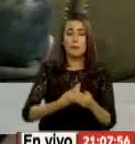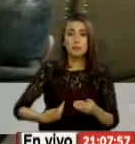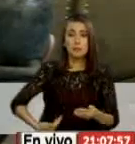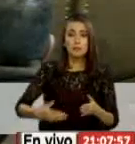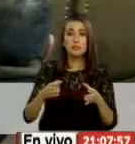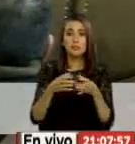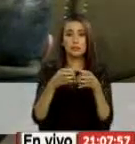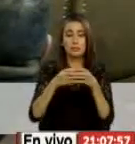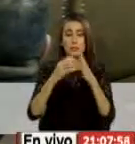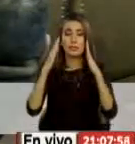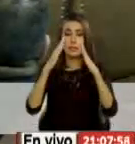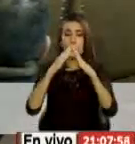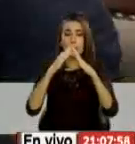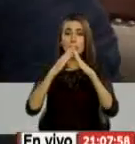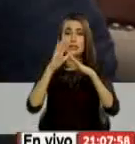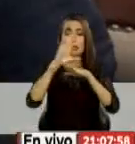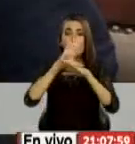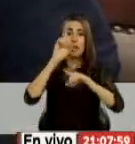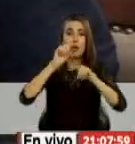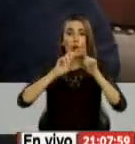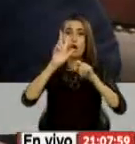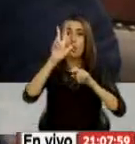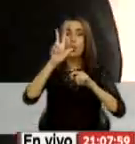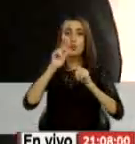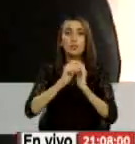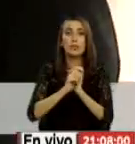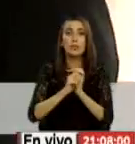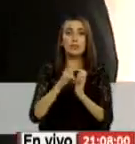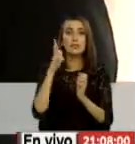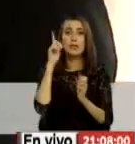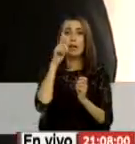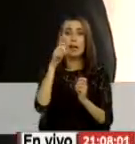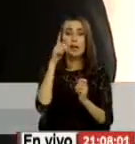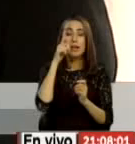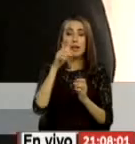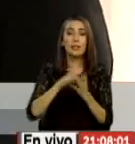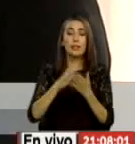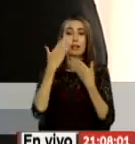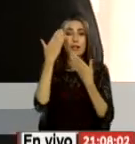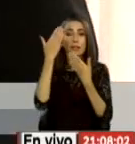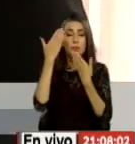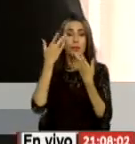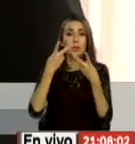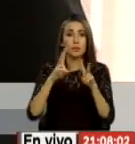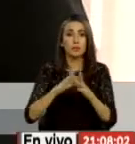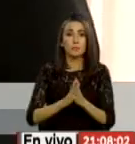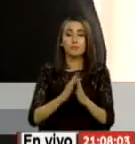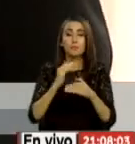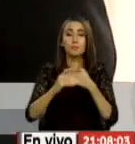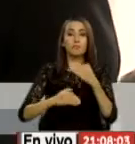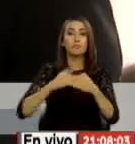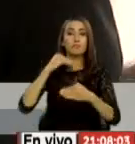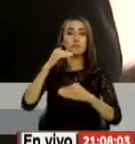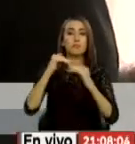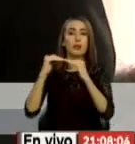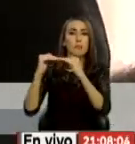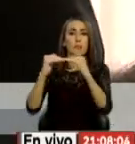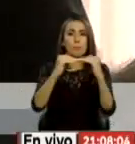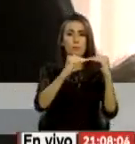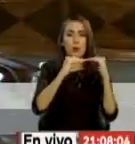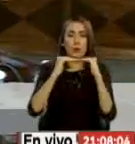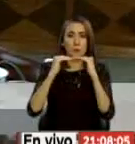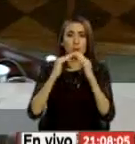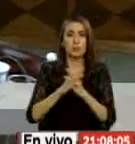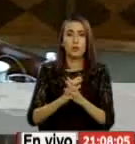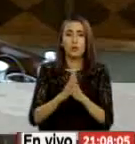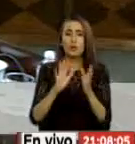de Gobierno y además 3 líderes políticos. Que es un paso que amplía los derechos democráticos del conjunto de la